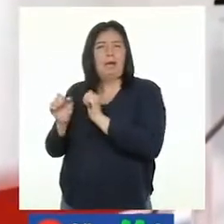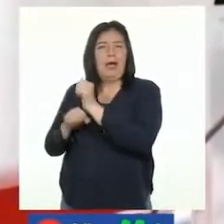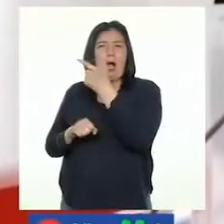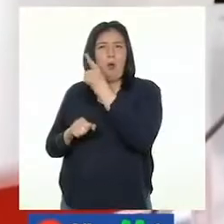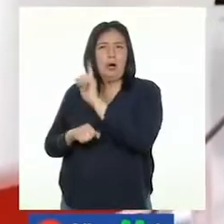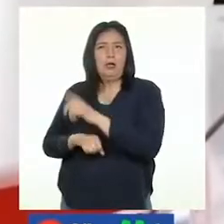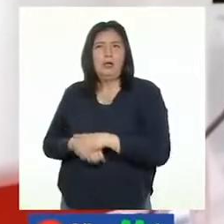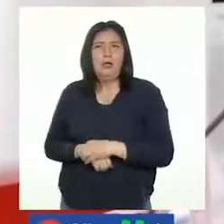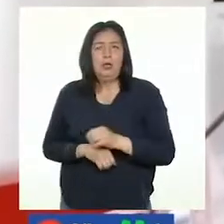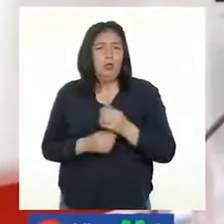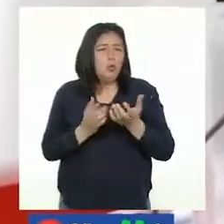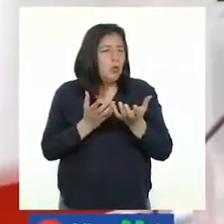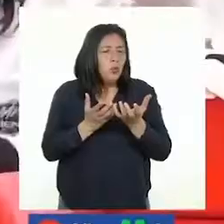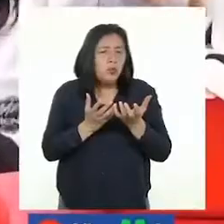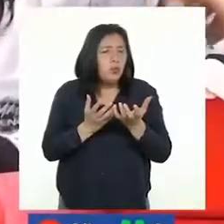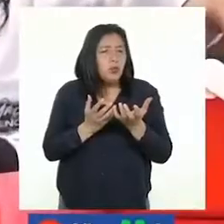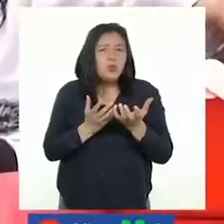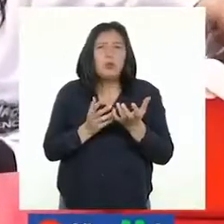líquido.